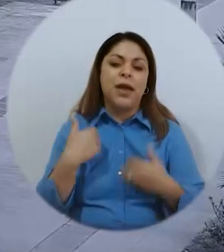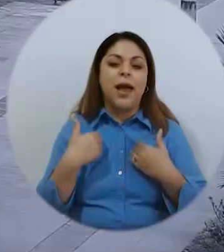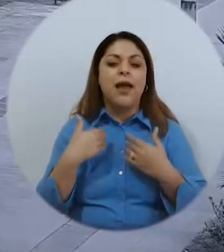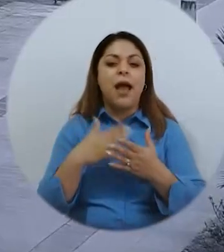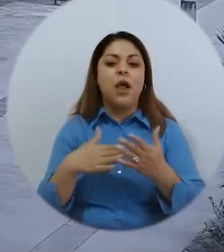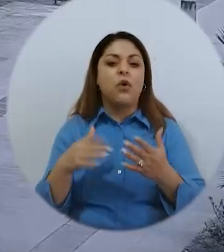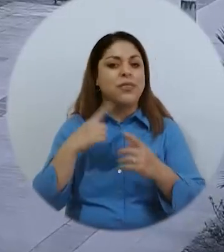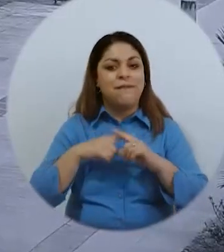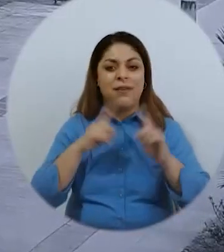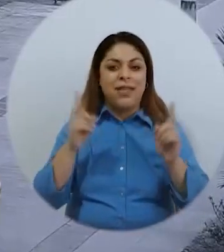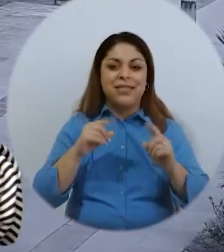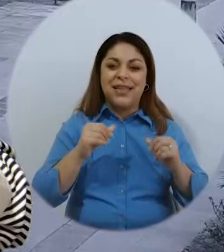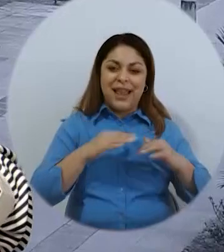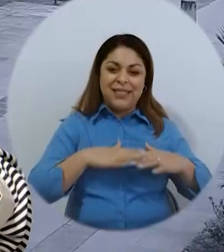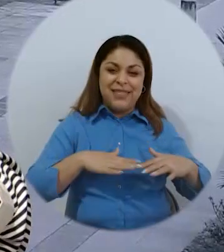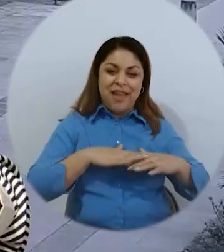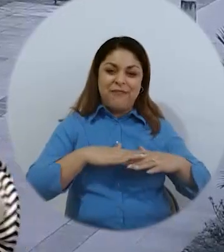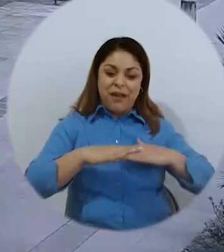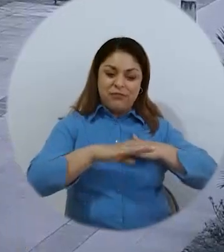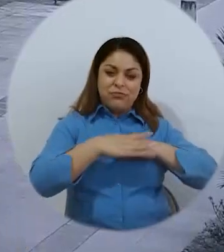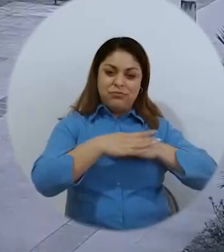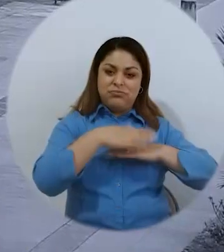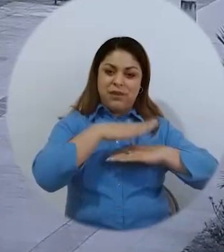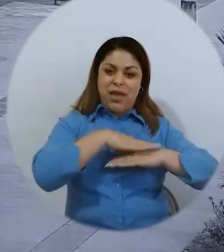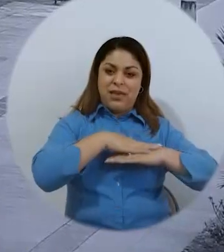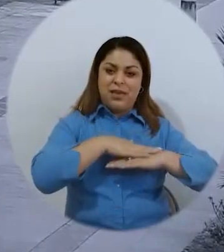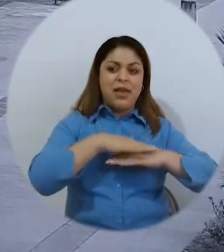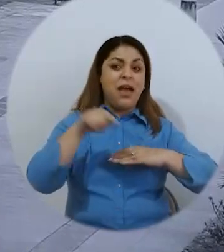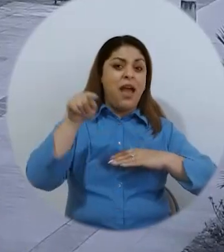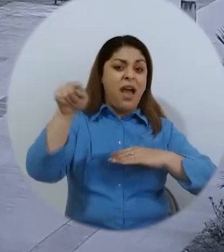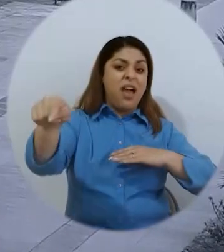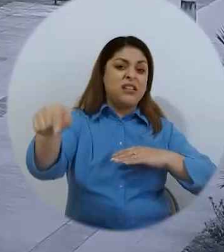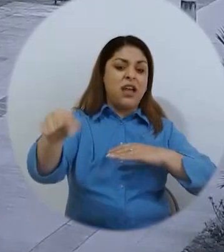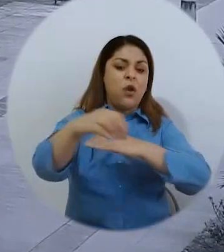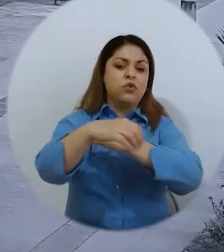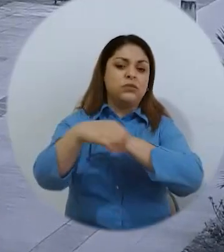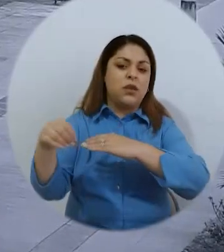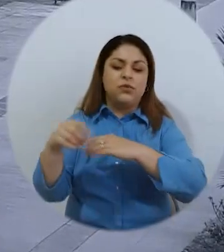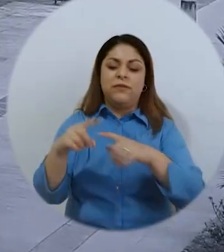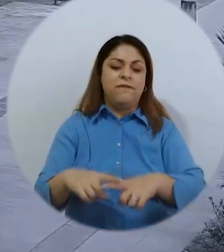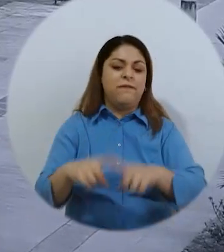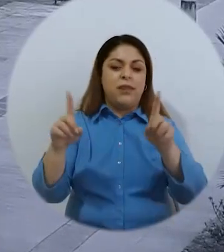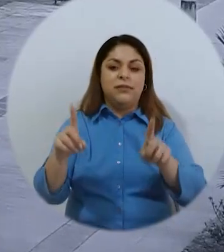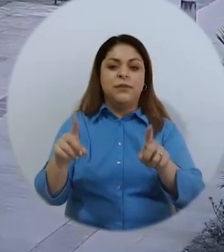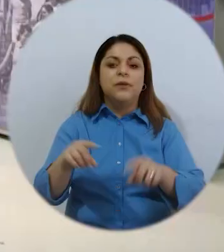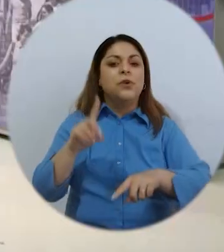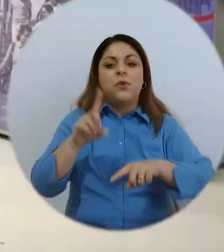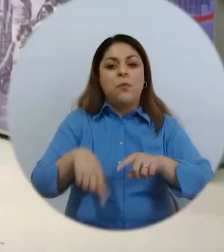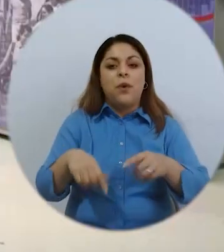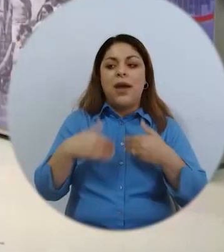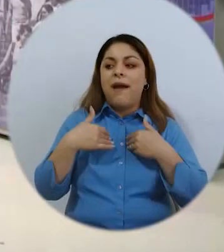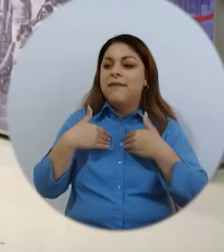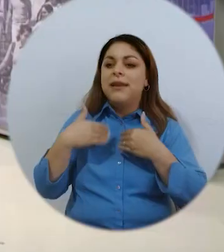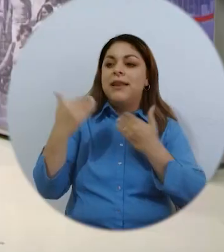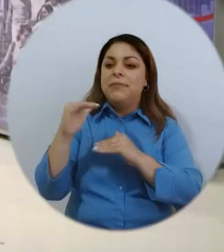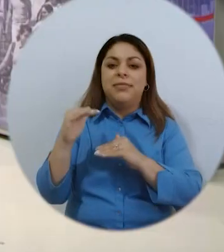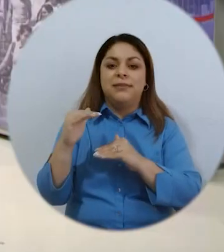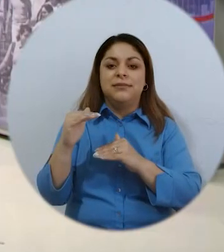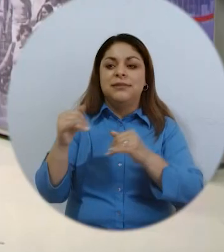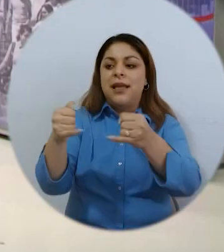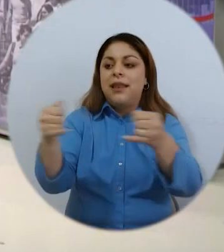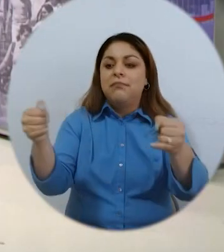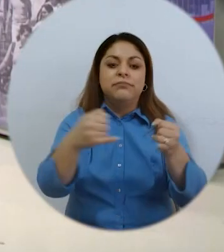hay algo que, a diferencia de lo que sucede en tierra, no sucede en los océanos. No podemos establecer límites